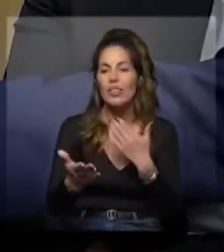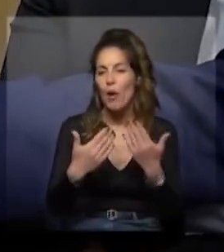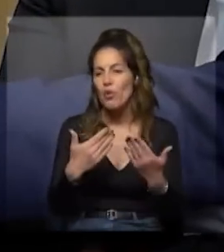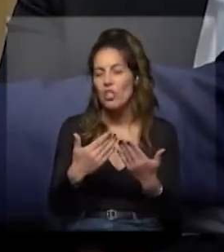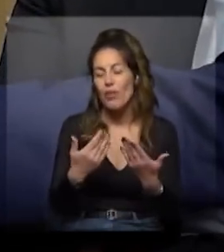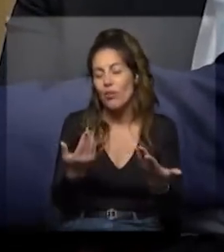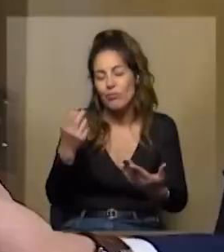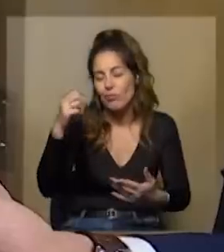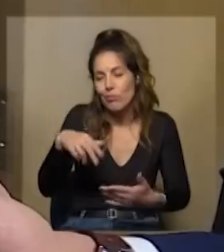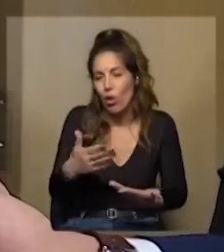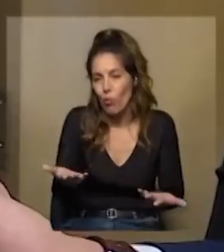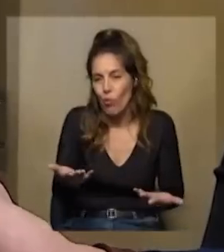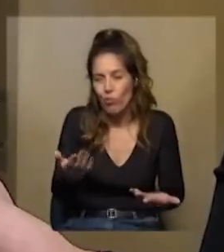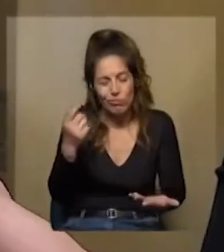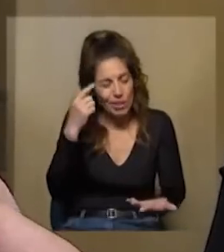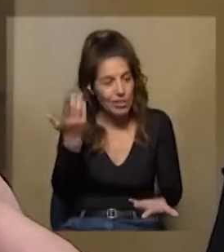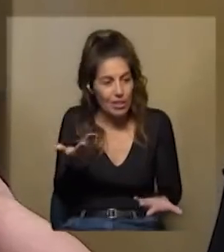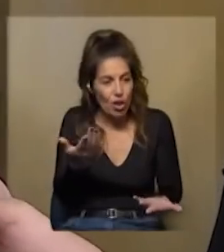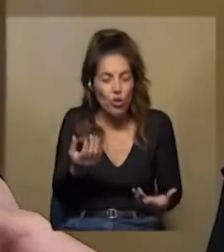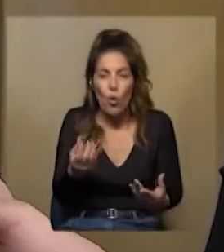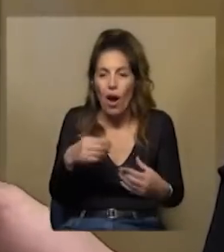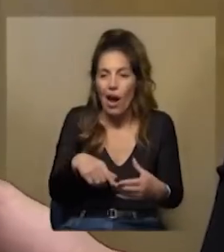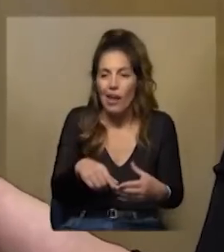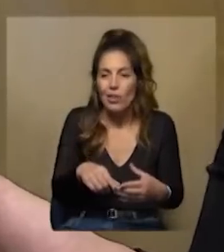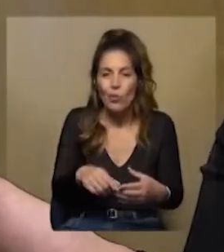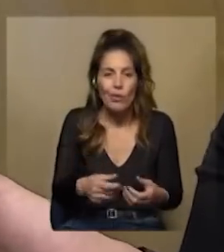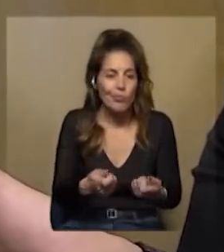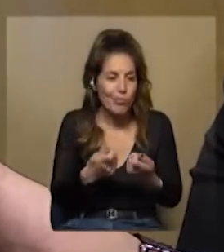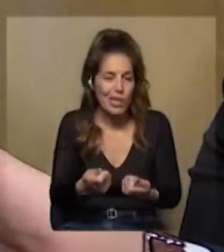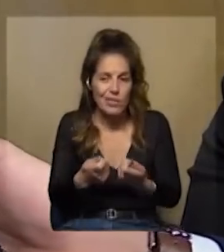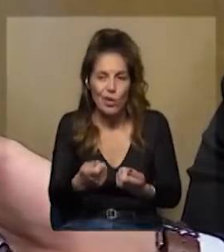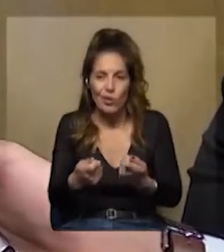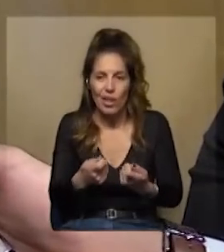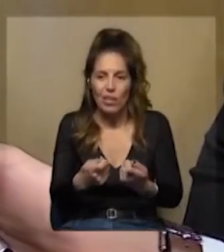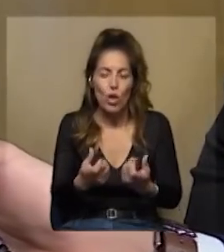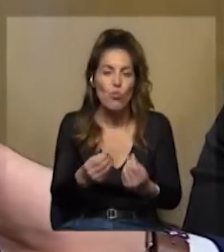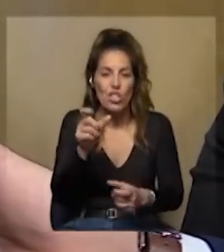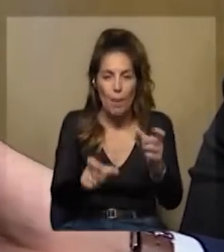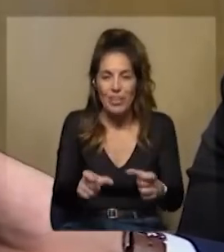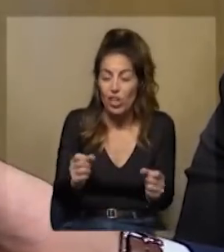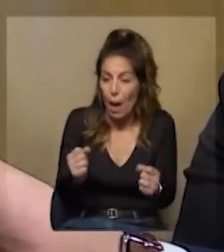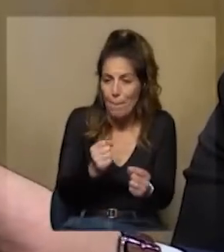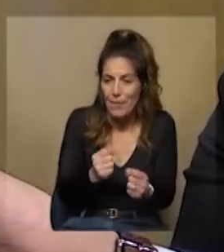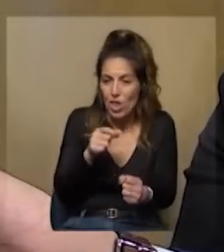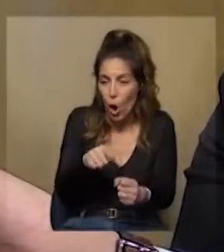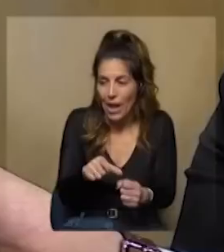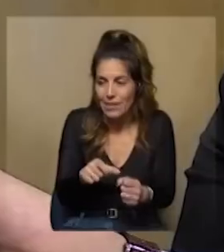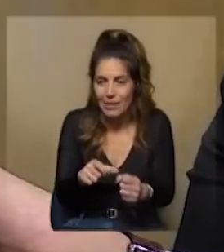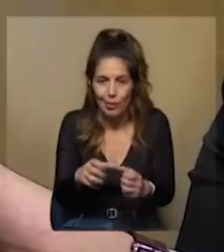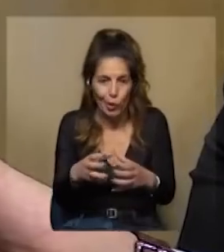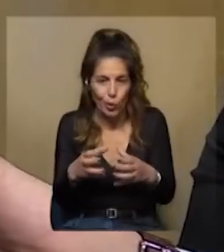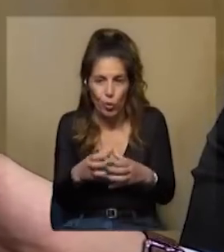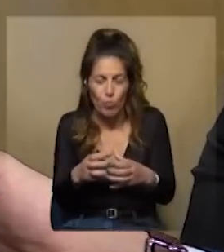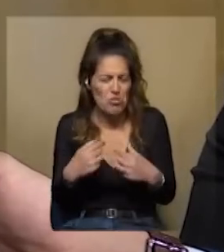de sentido común No cabe duda que hay una corporación que está presionando y hay mucha gente que le tiene temor a esa corporación